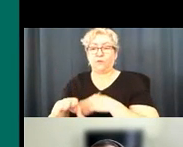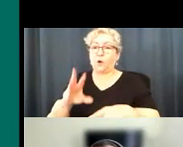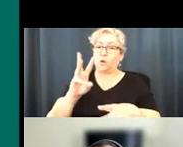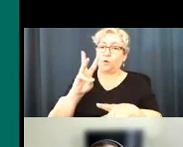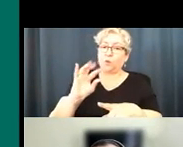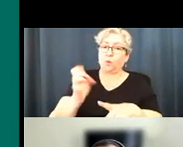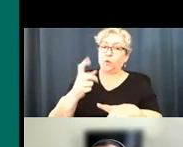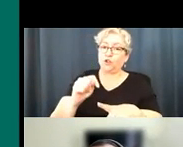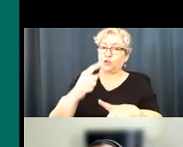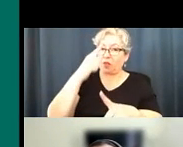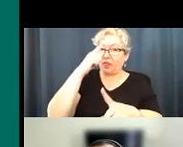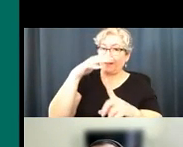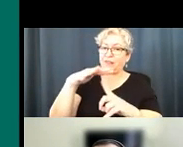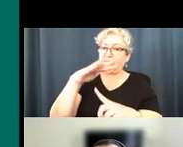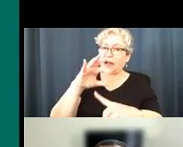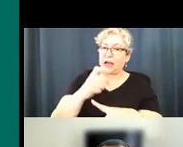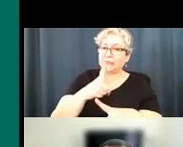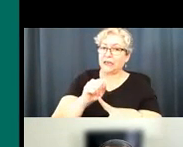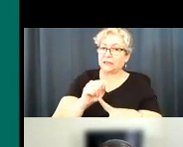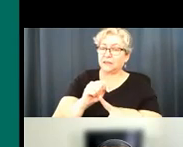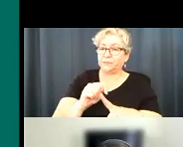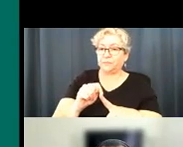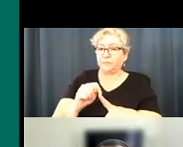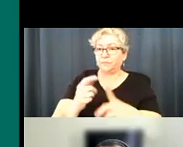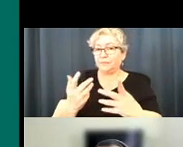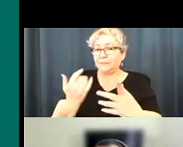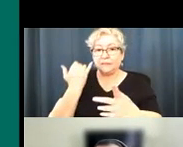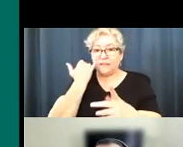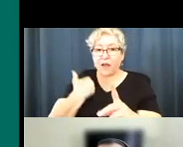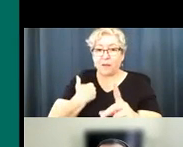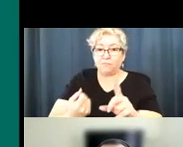tal, y estoy, ¿verdad?, asumiendo que está en contexto,